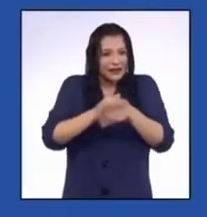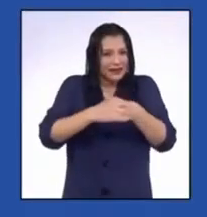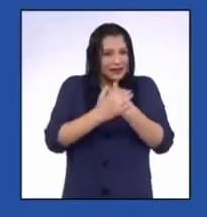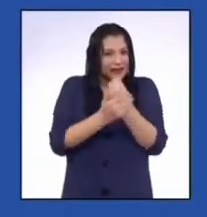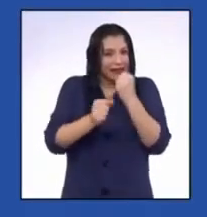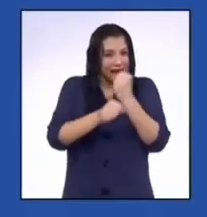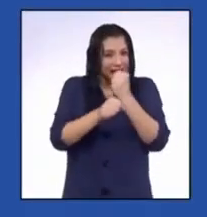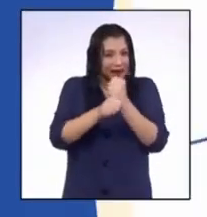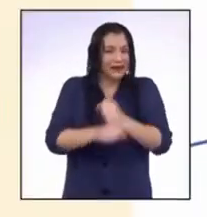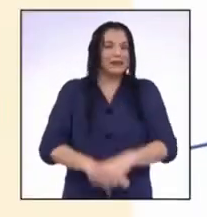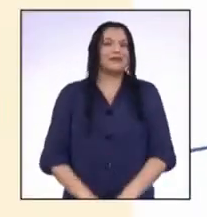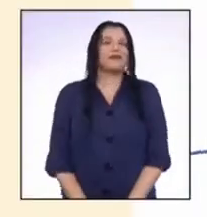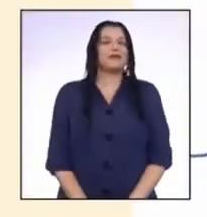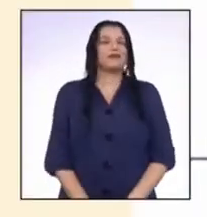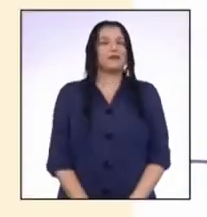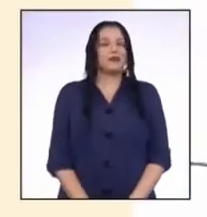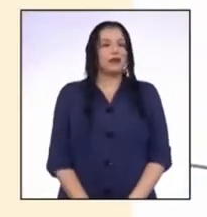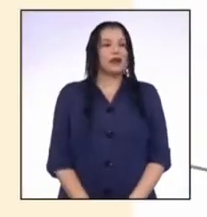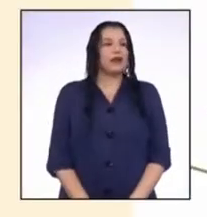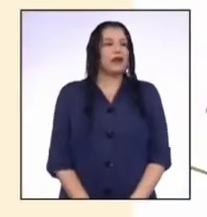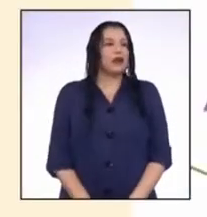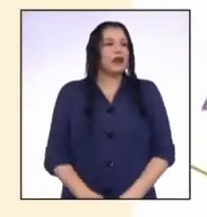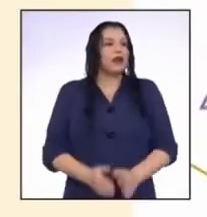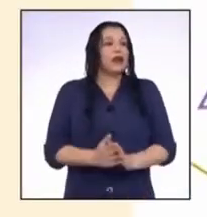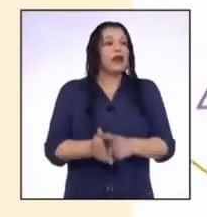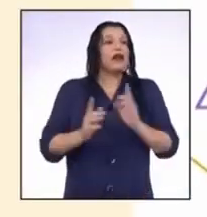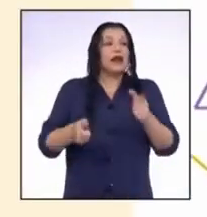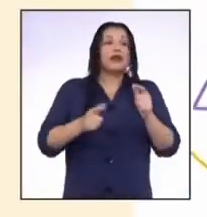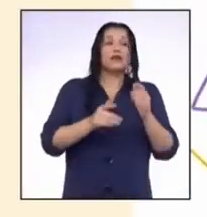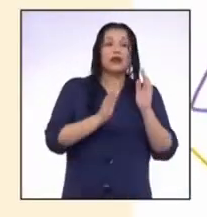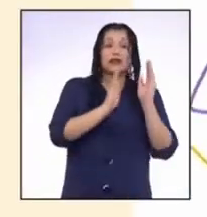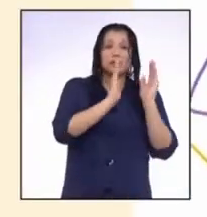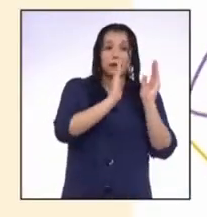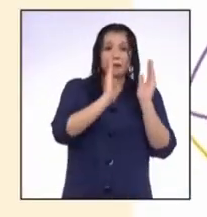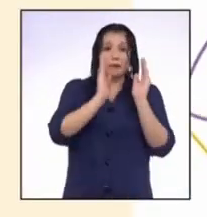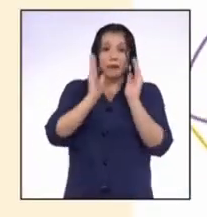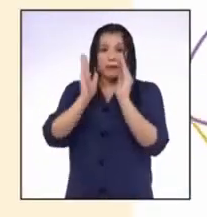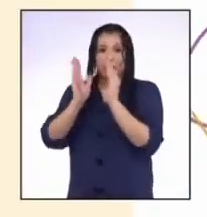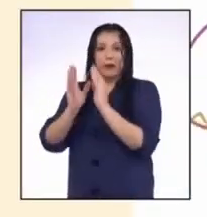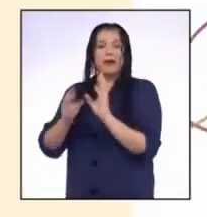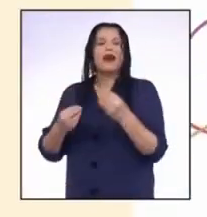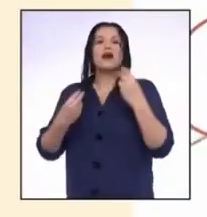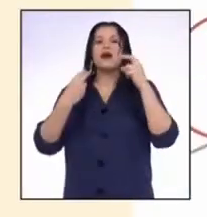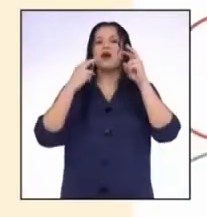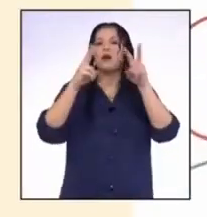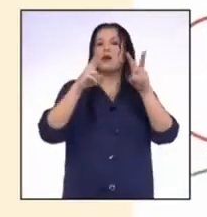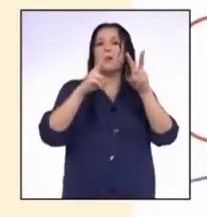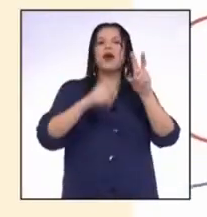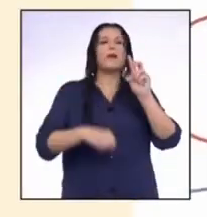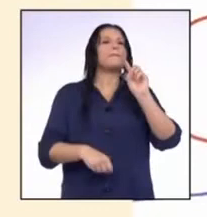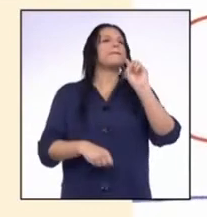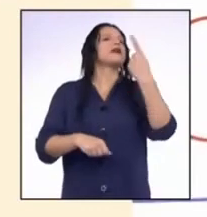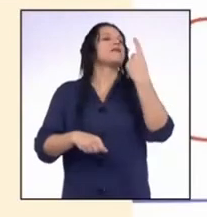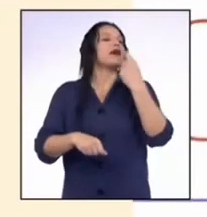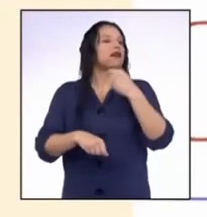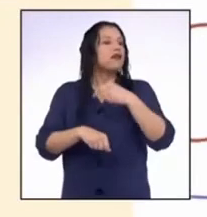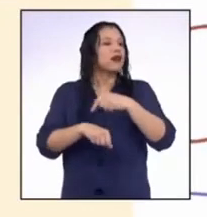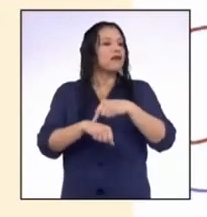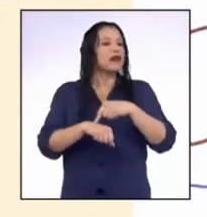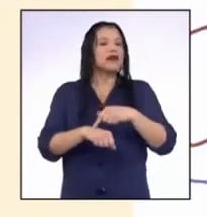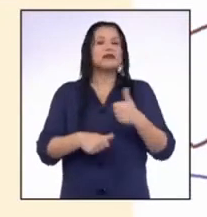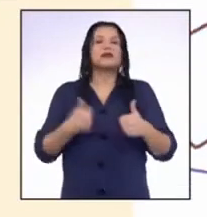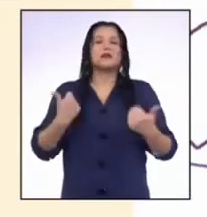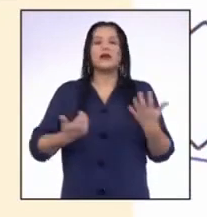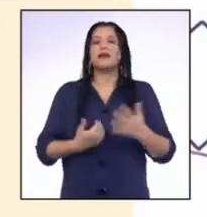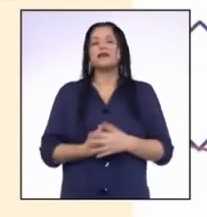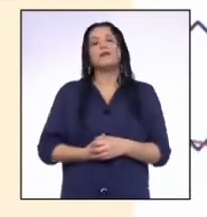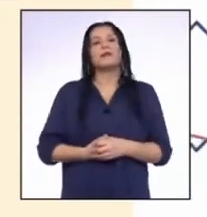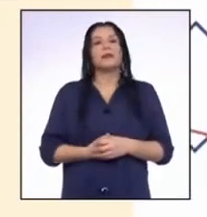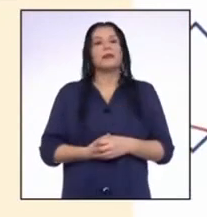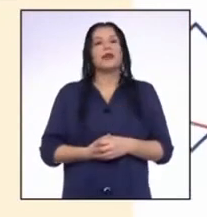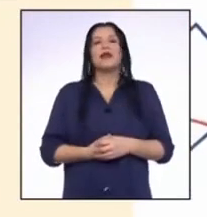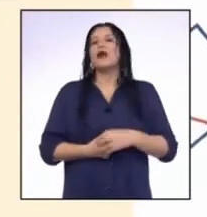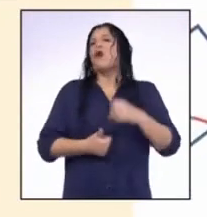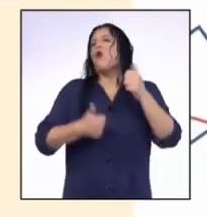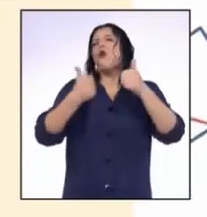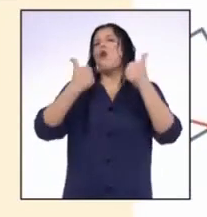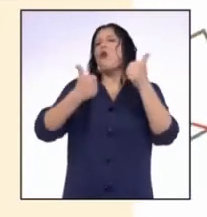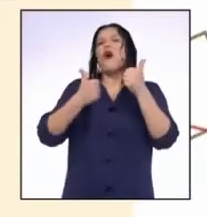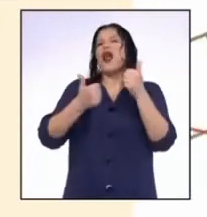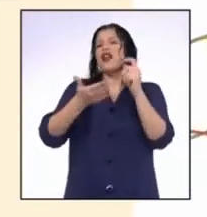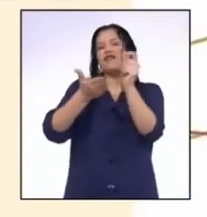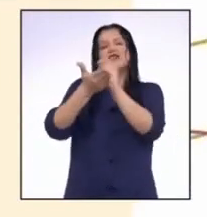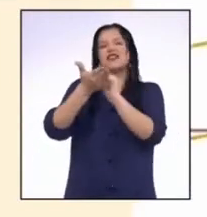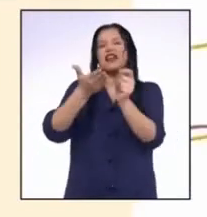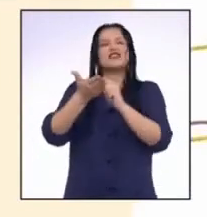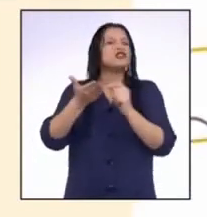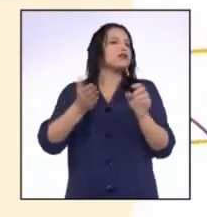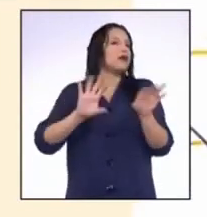obra. Esta es la línea de tiempo. Como ven, lo primero que debemos tener en claro es el tipo de texto